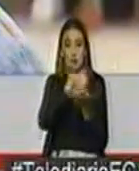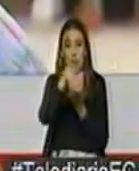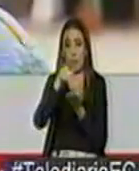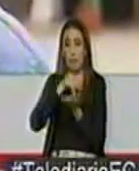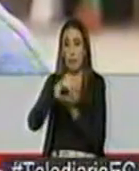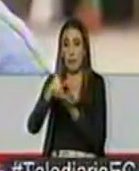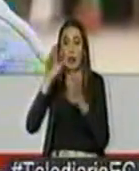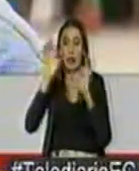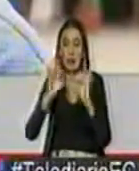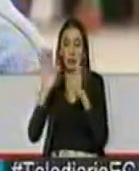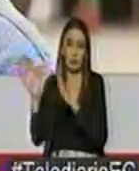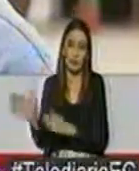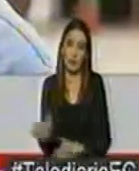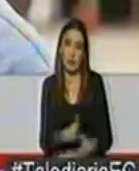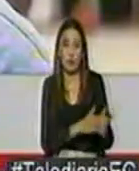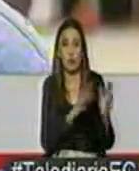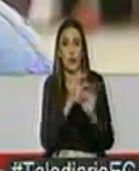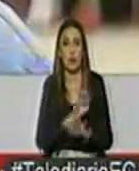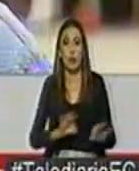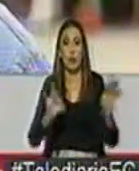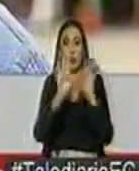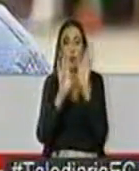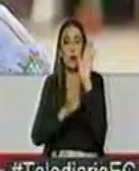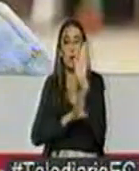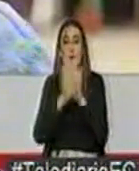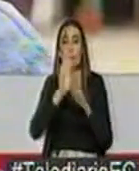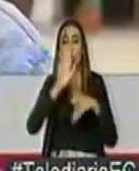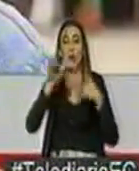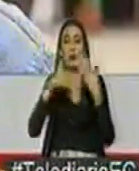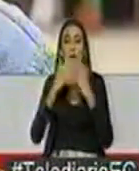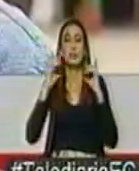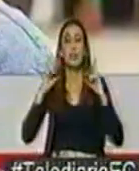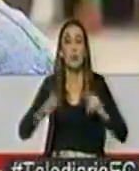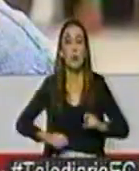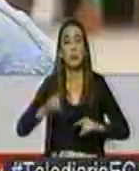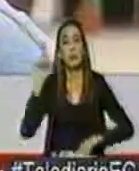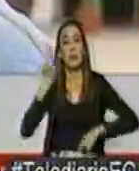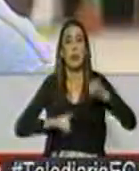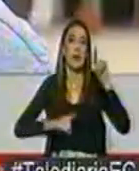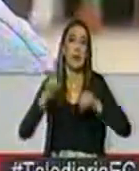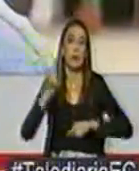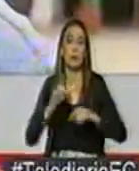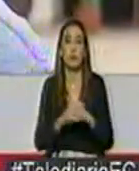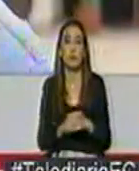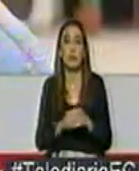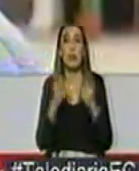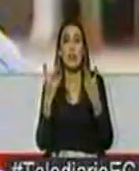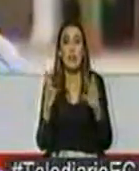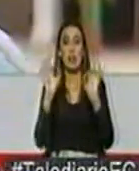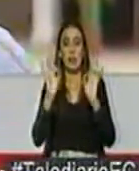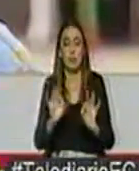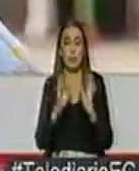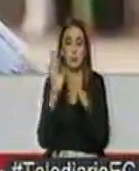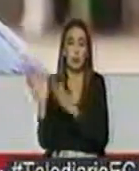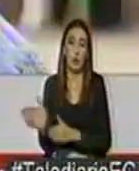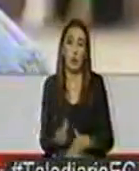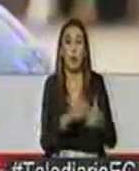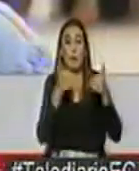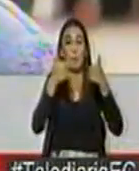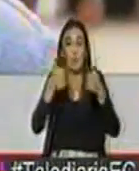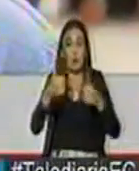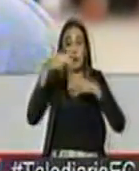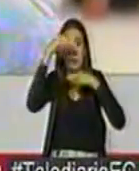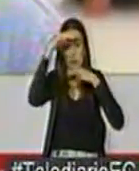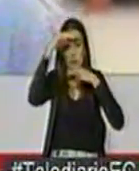las pensiones, estamos haciendo y desarrollando nuestros servicios de salud en algunos centros de salud a nivel de la provincia y estamos cumpliendo. Pero la buena noticia es